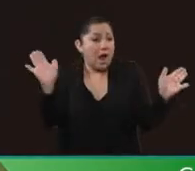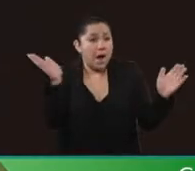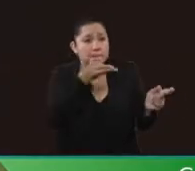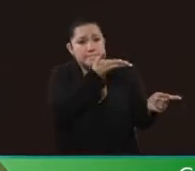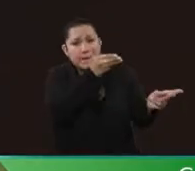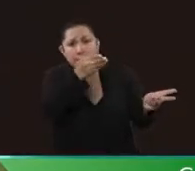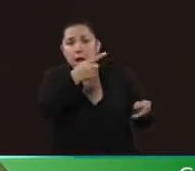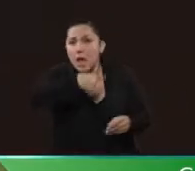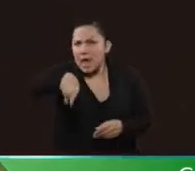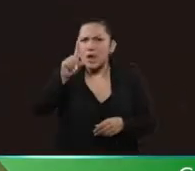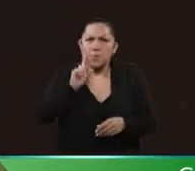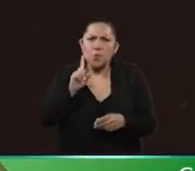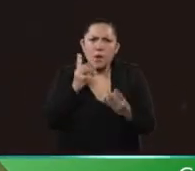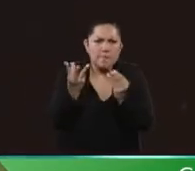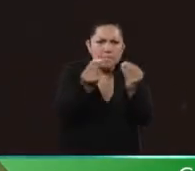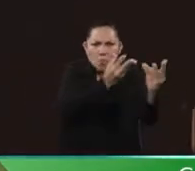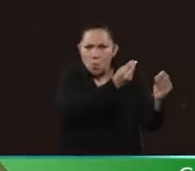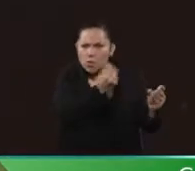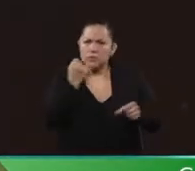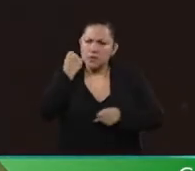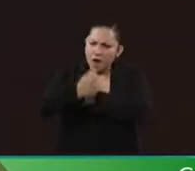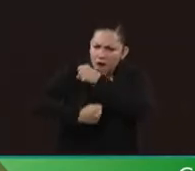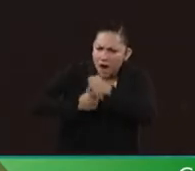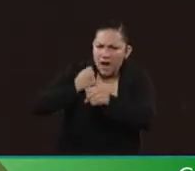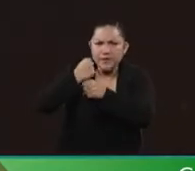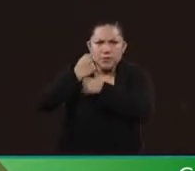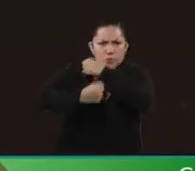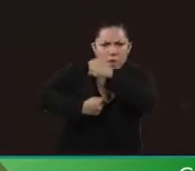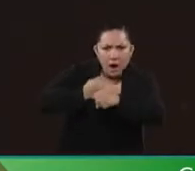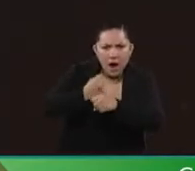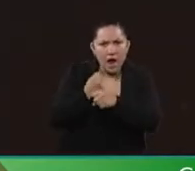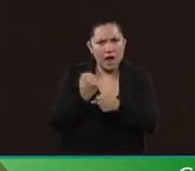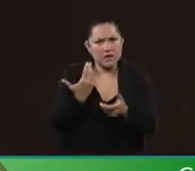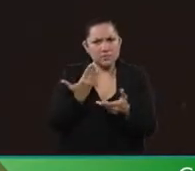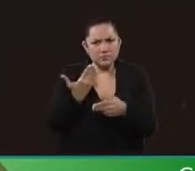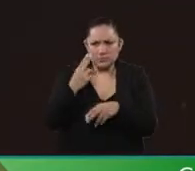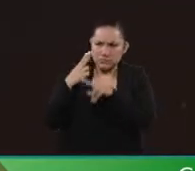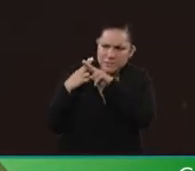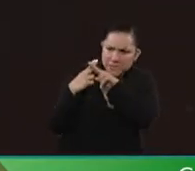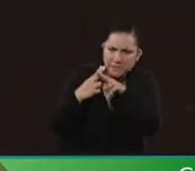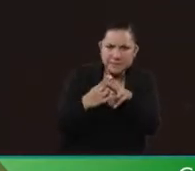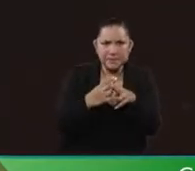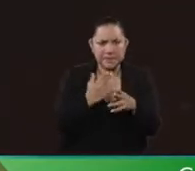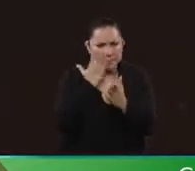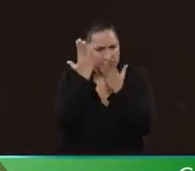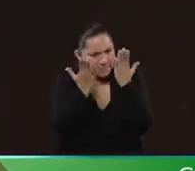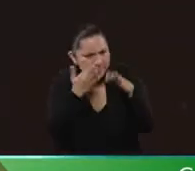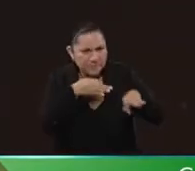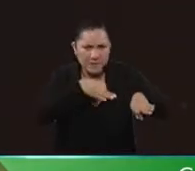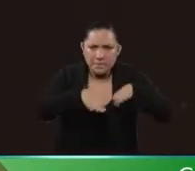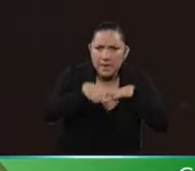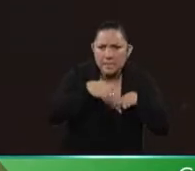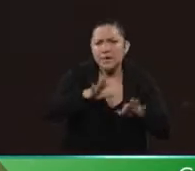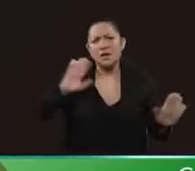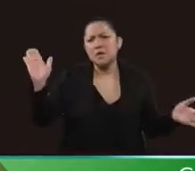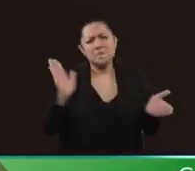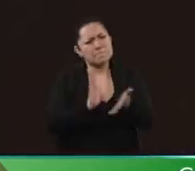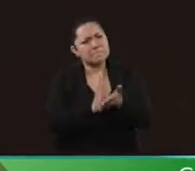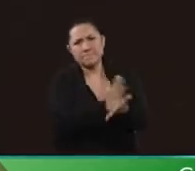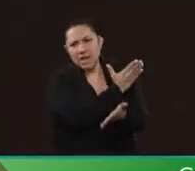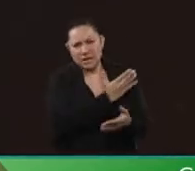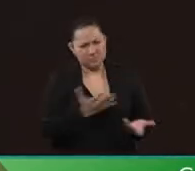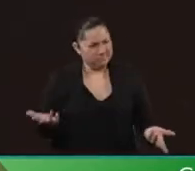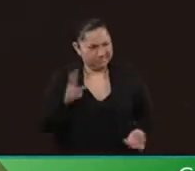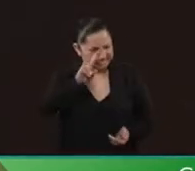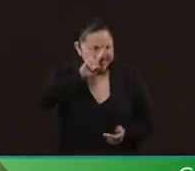fíjense que la justicia sin mujeres no es justicia hoy más que nunca es fundamental que los espacios